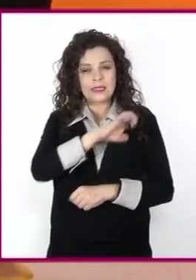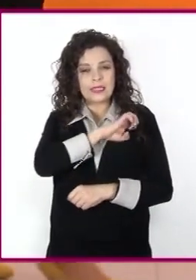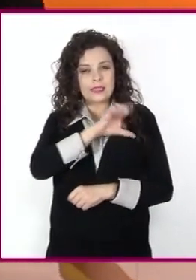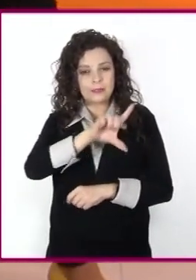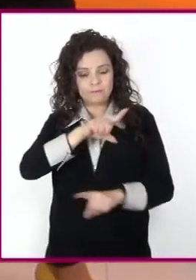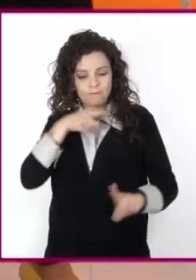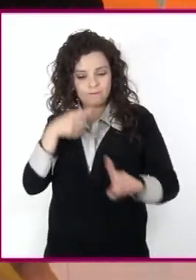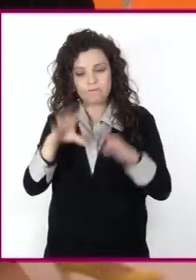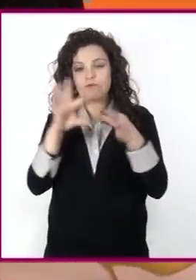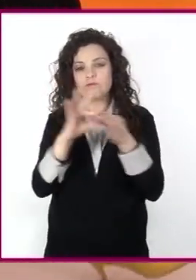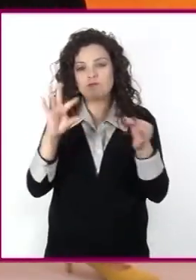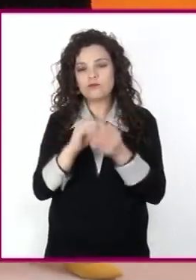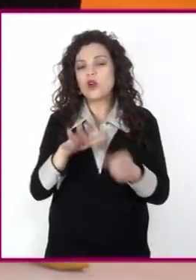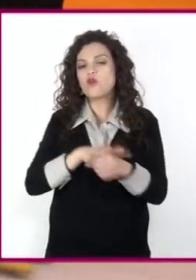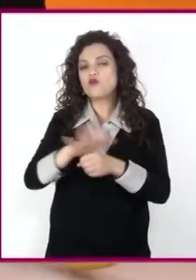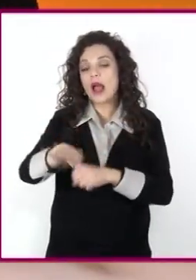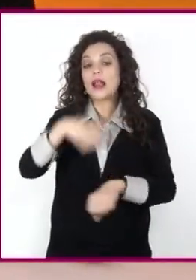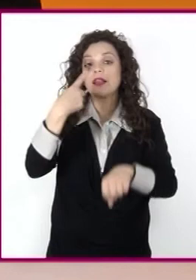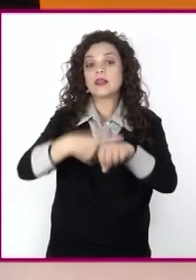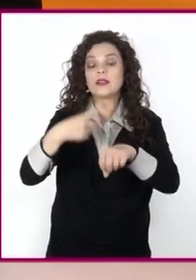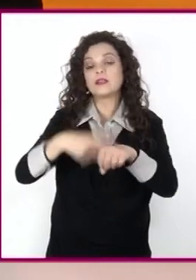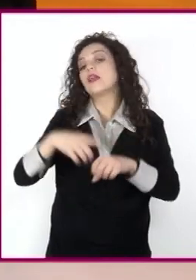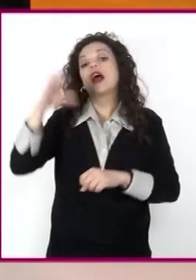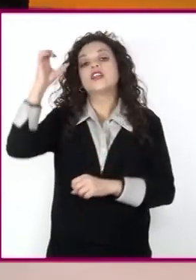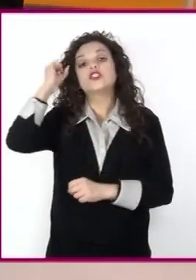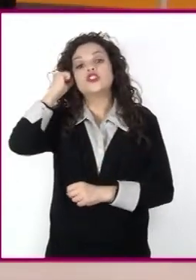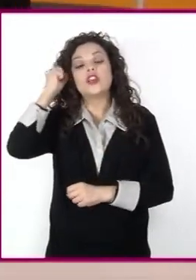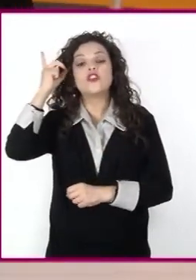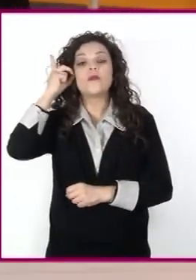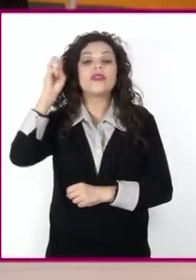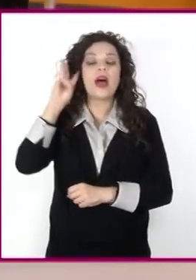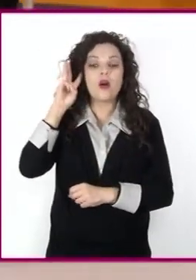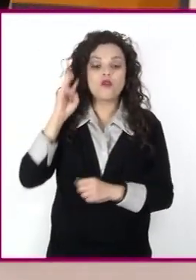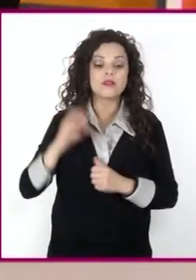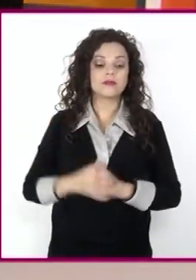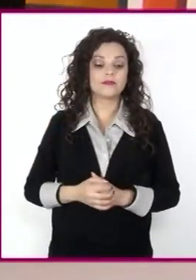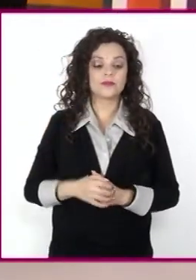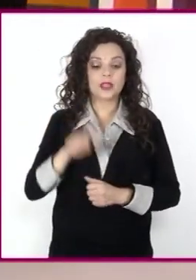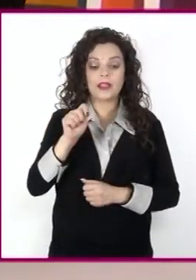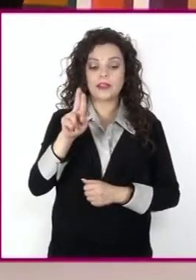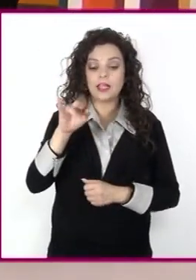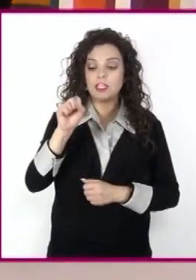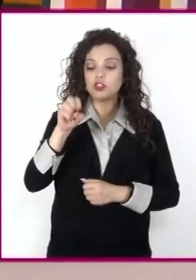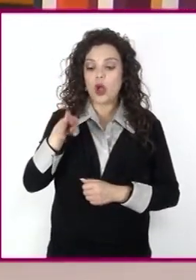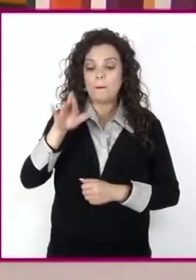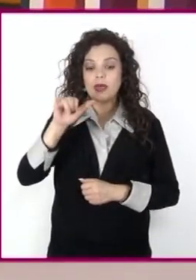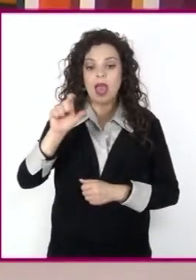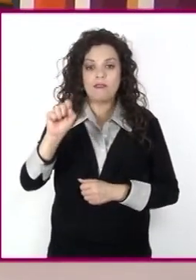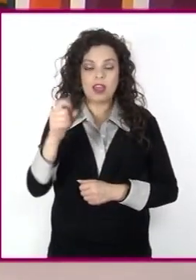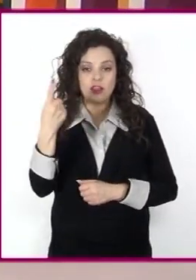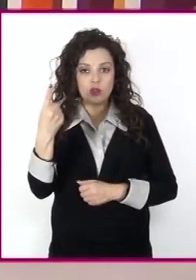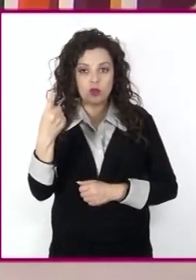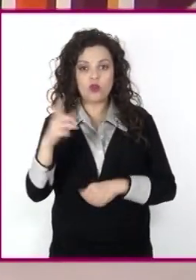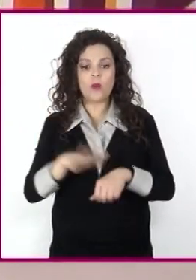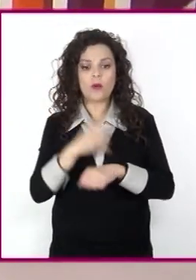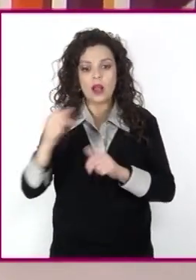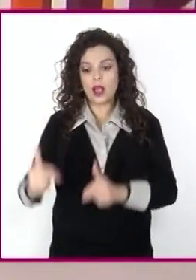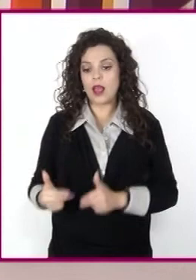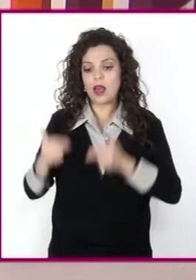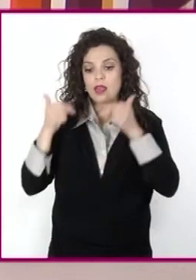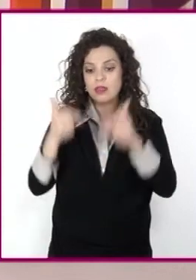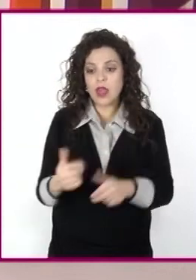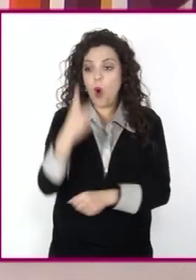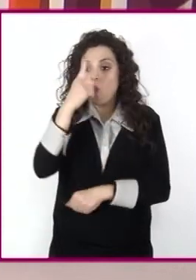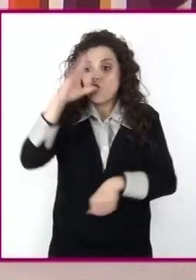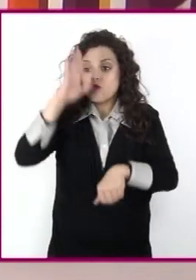síndrome de Down. Este síndrome, también llamado trisomía 21, se presenta cuando se hereda una copia de más en el